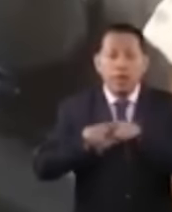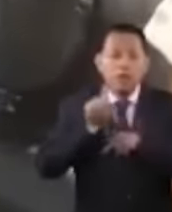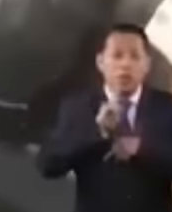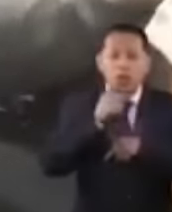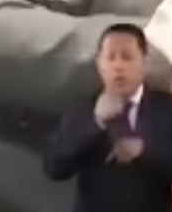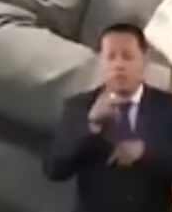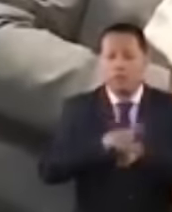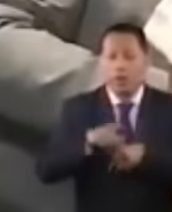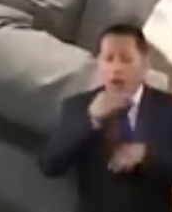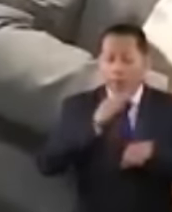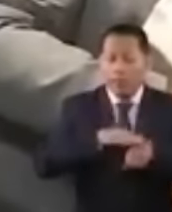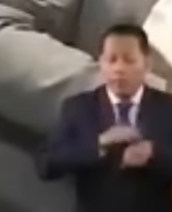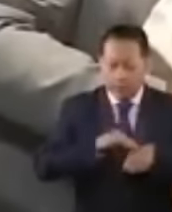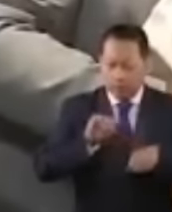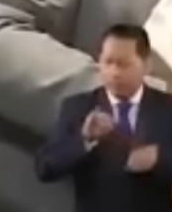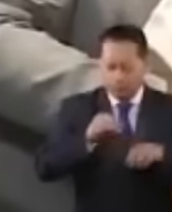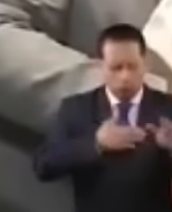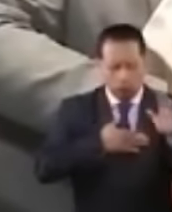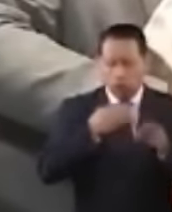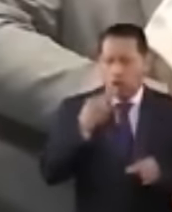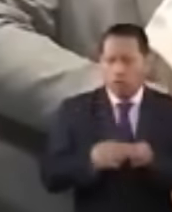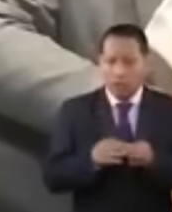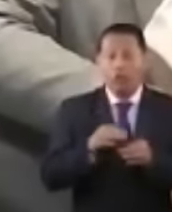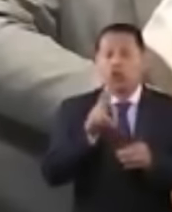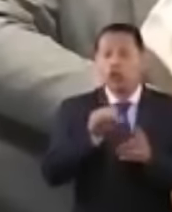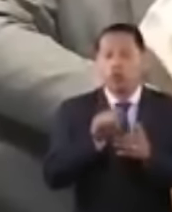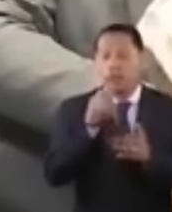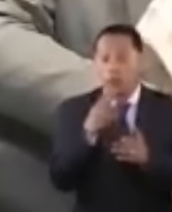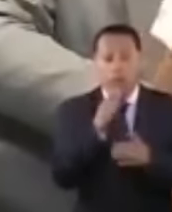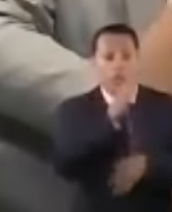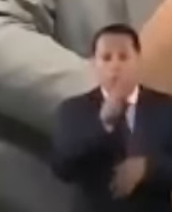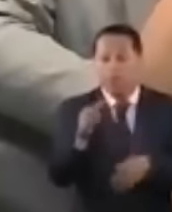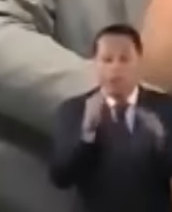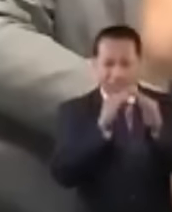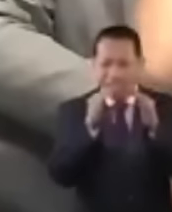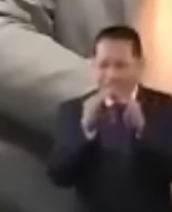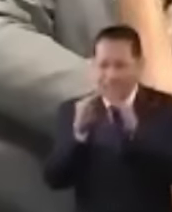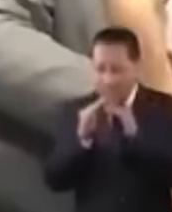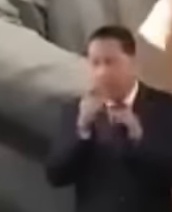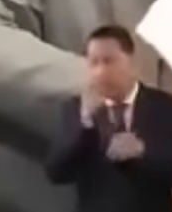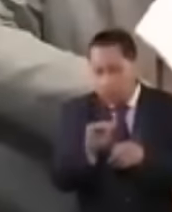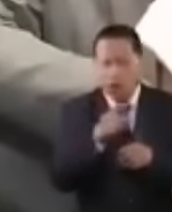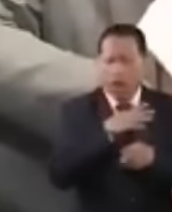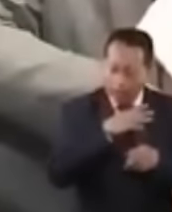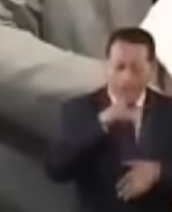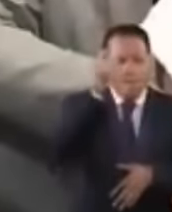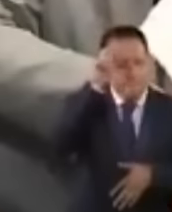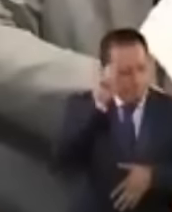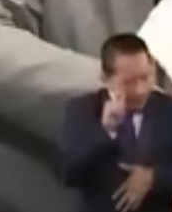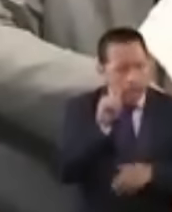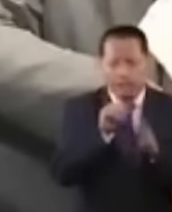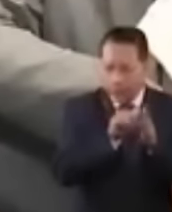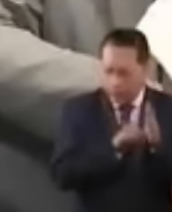estamos cumpliendo. En el 2024 fuimos casa por casa y te dijimos que iba a haber un sistema universal de becas,